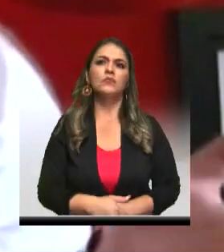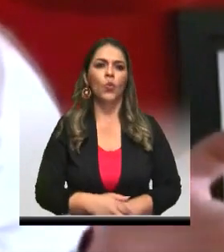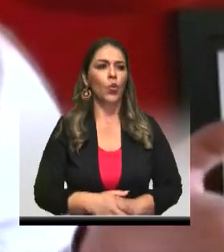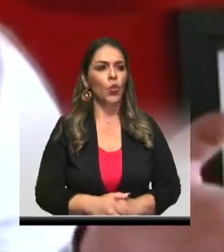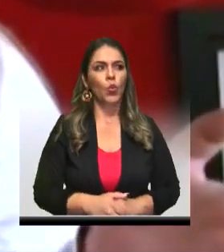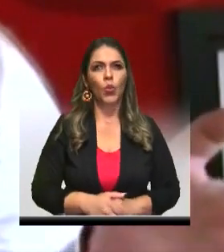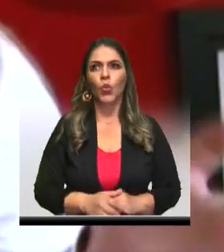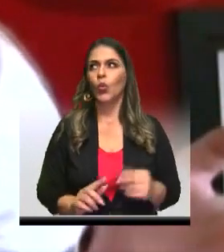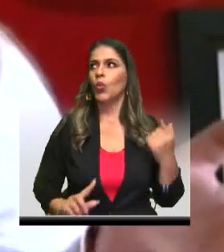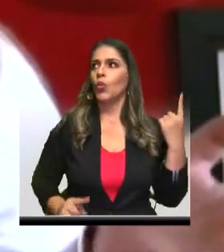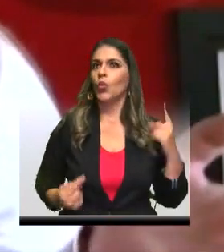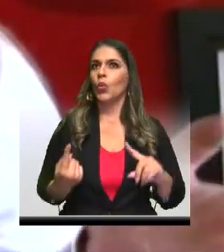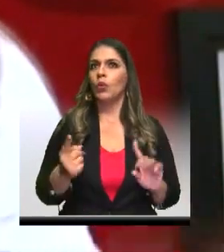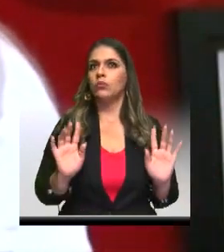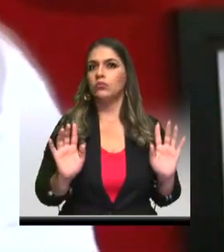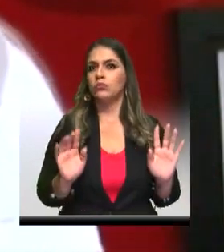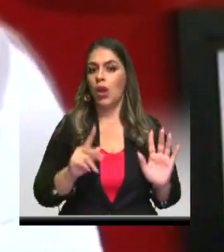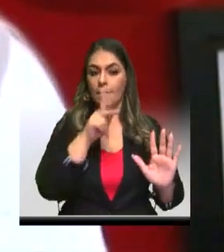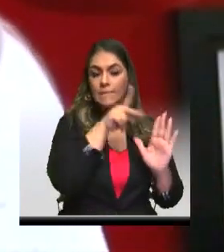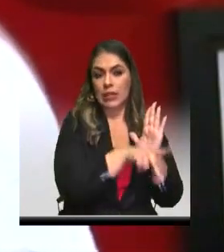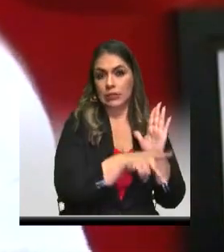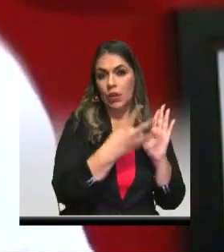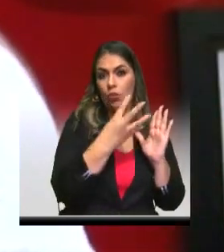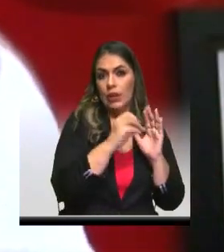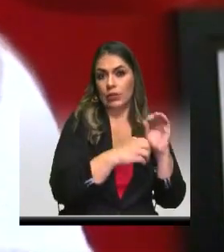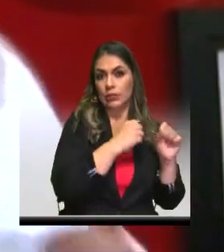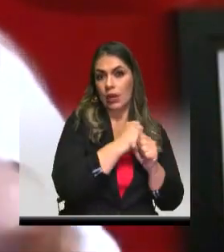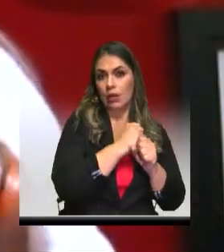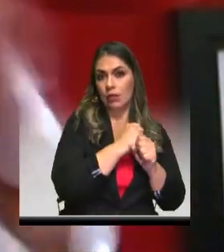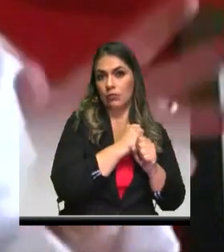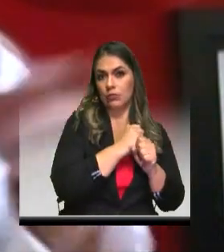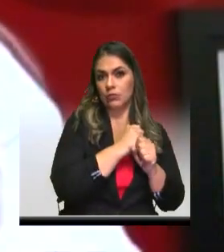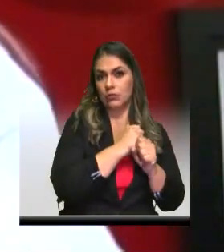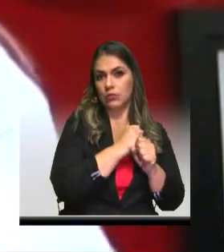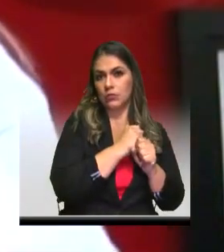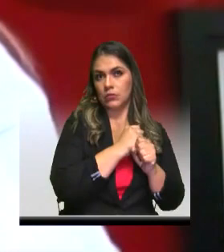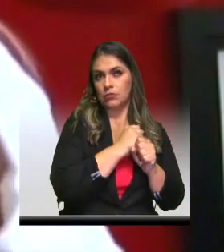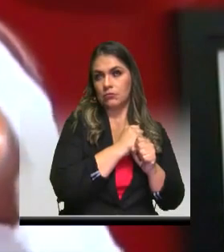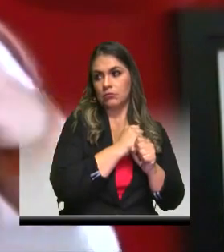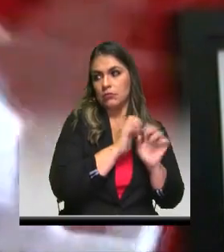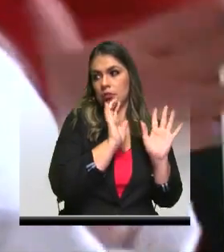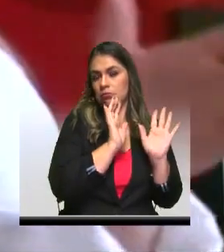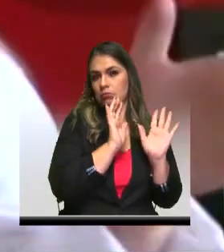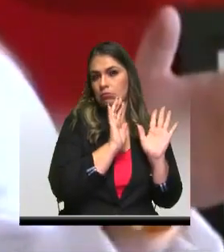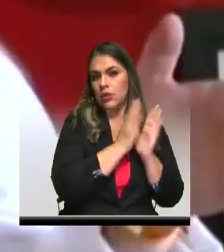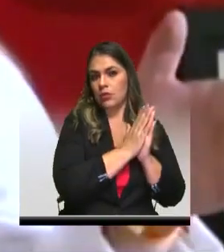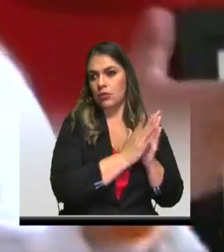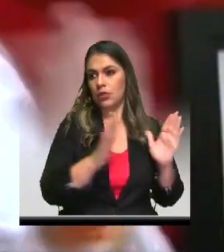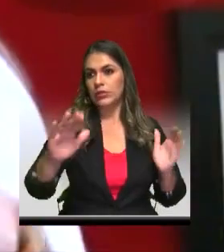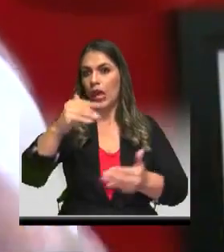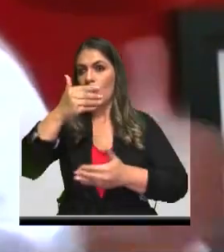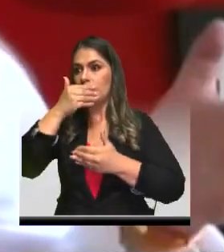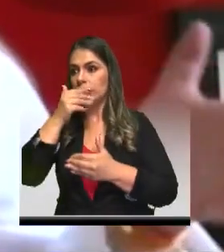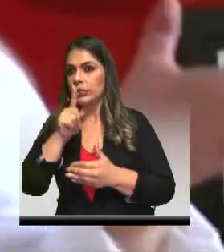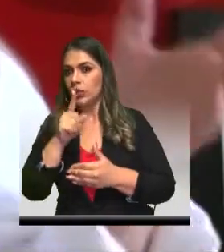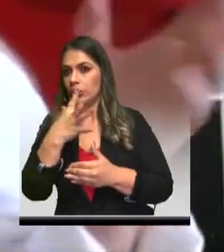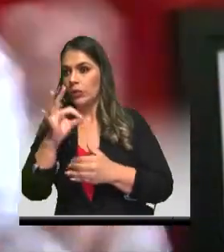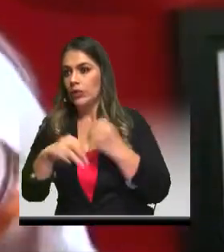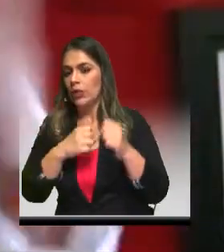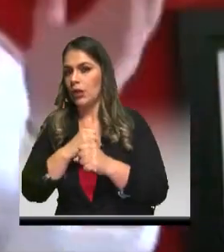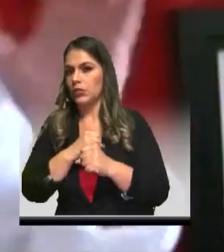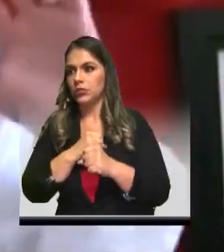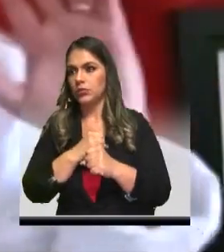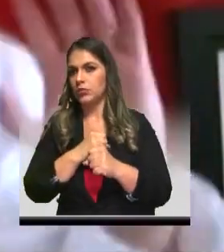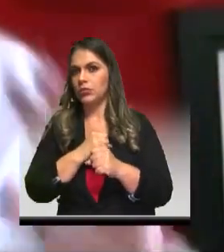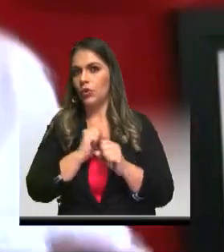matarla, lo máximo que nos dan es 40 años, pues mejor matamos y la escondemos y la disolvemos en